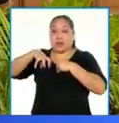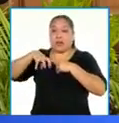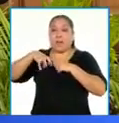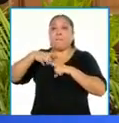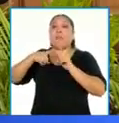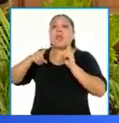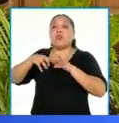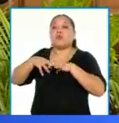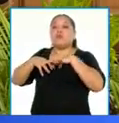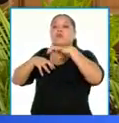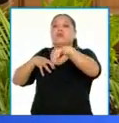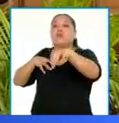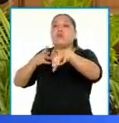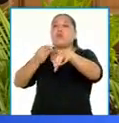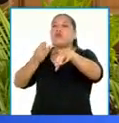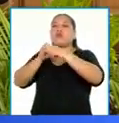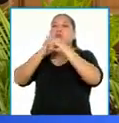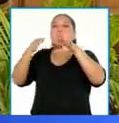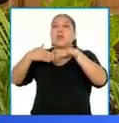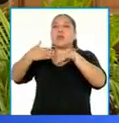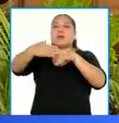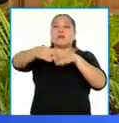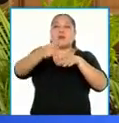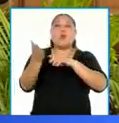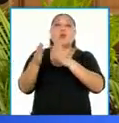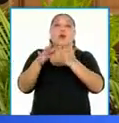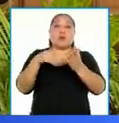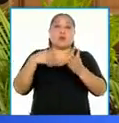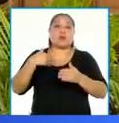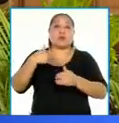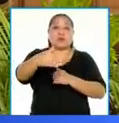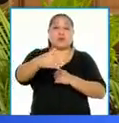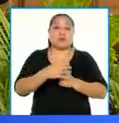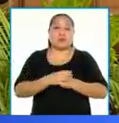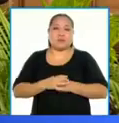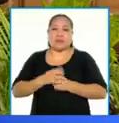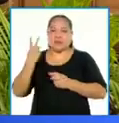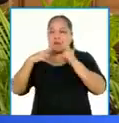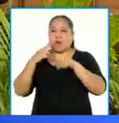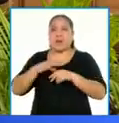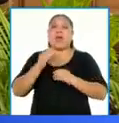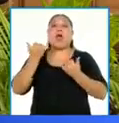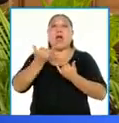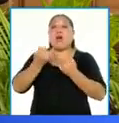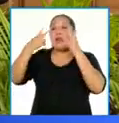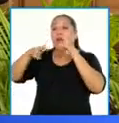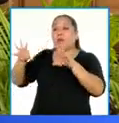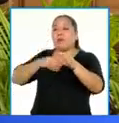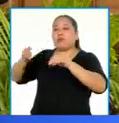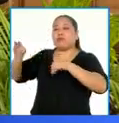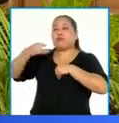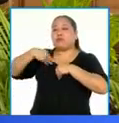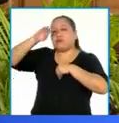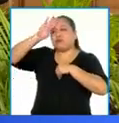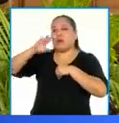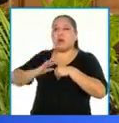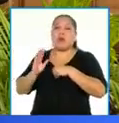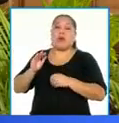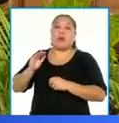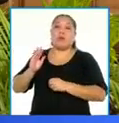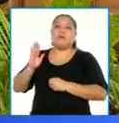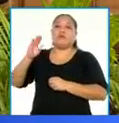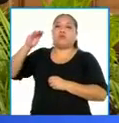de la enfermedad, de la pandemia. Y aquí lo que se está viendo es una desaceleración del crecimiento de las